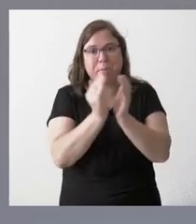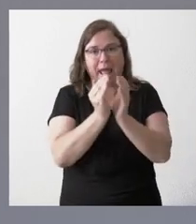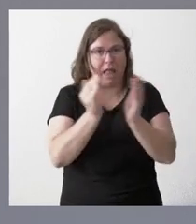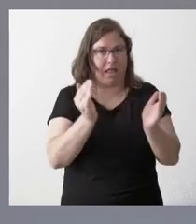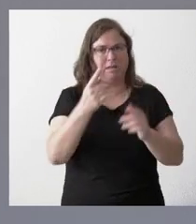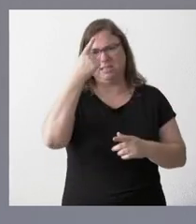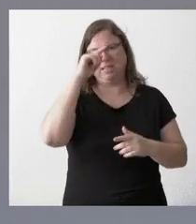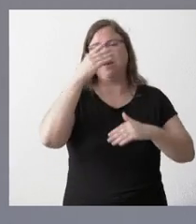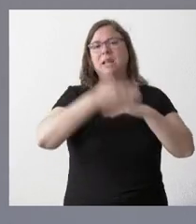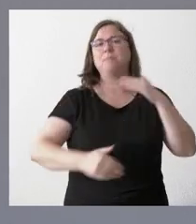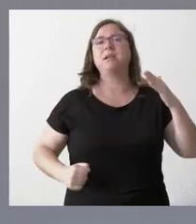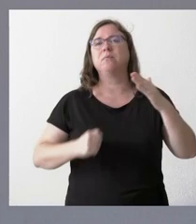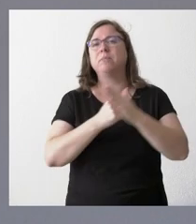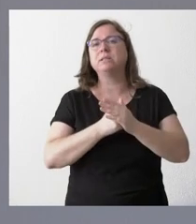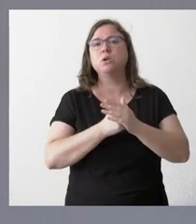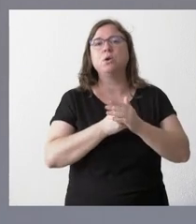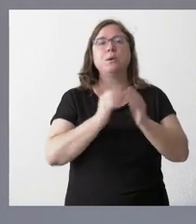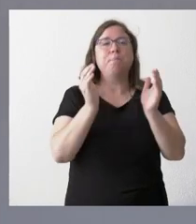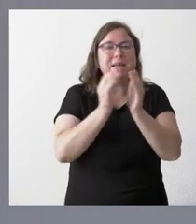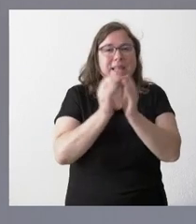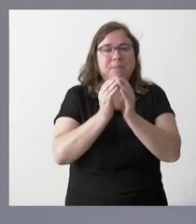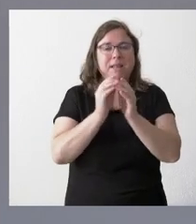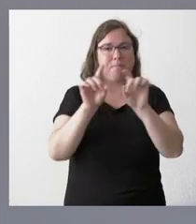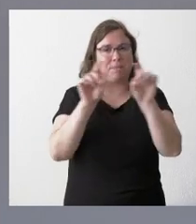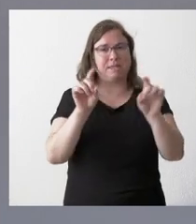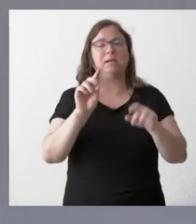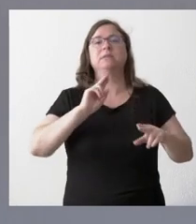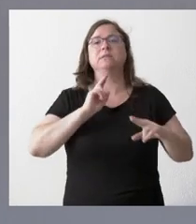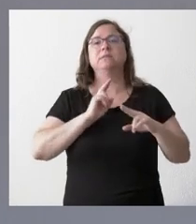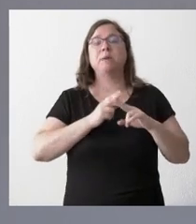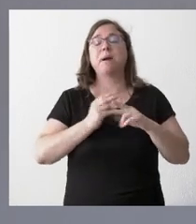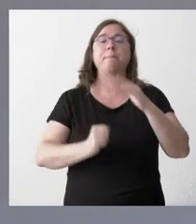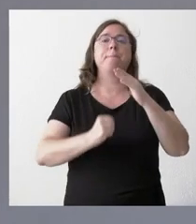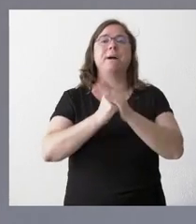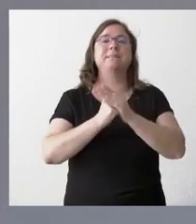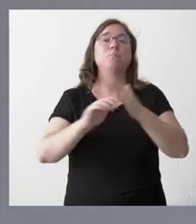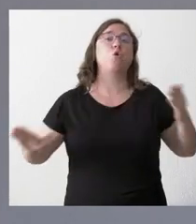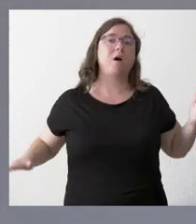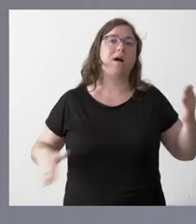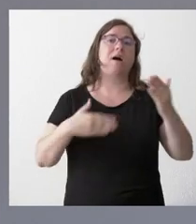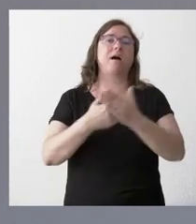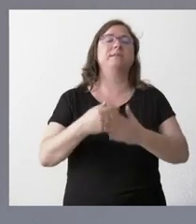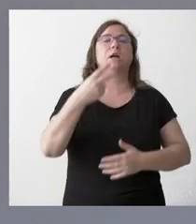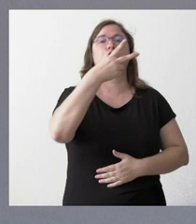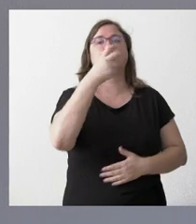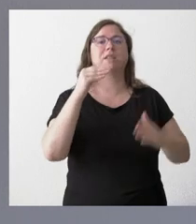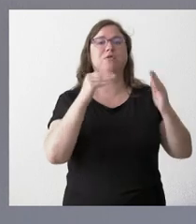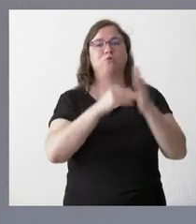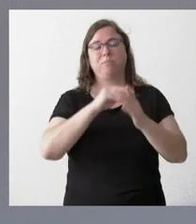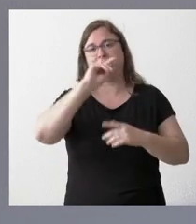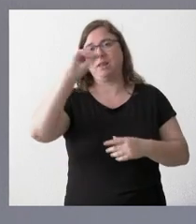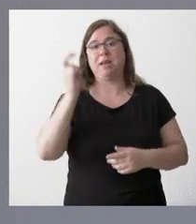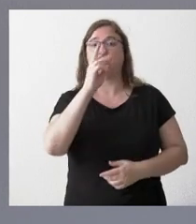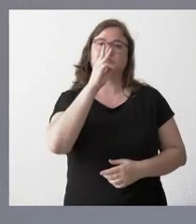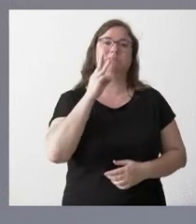hay un límite máximo de minimis en la normativa europea, que son recibir una ayuda de hasta 200.000 euros en 3 años. Esa es